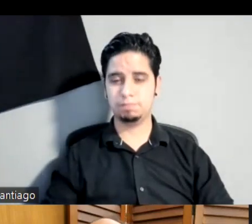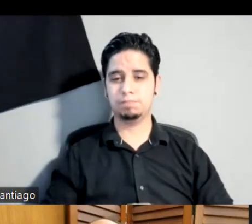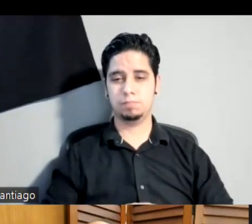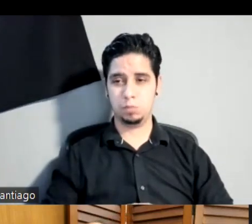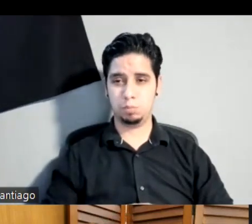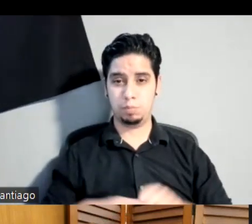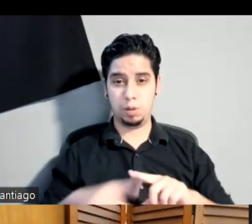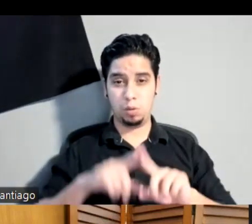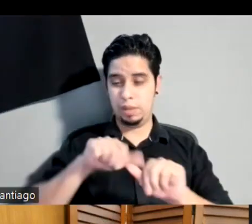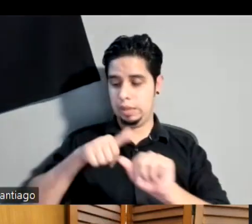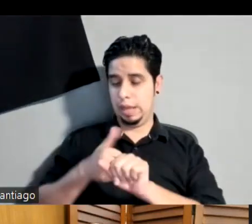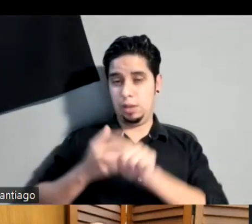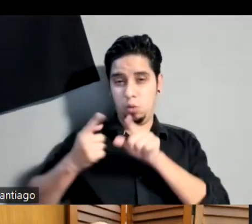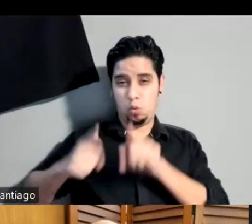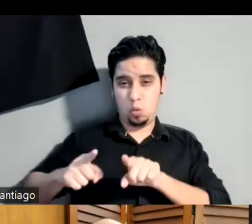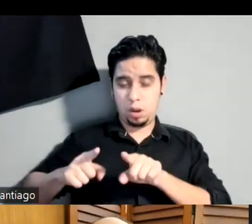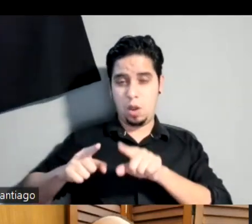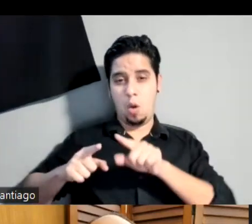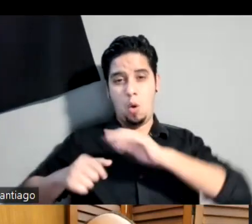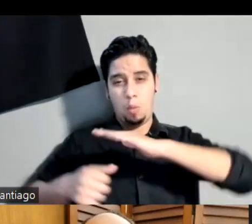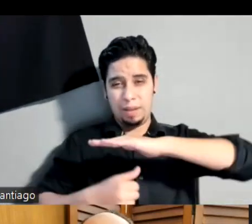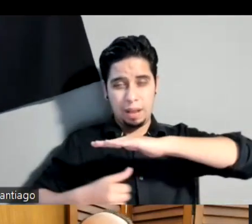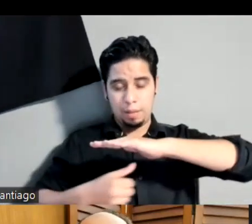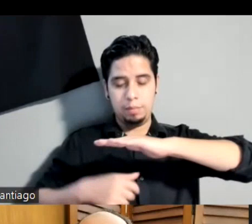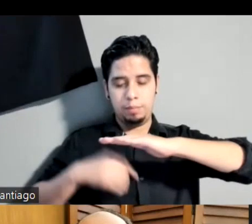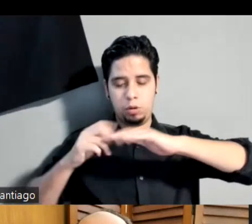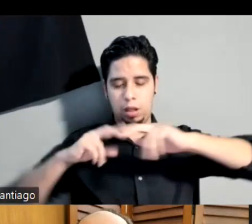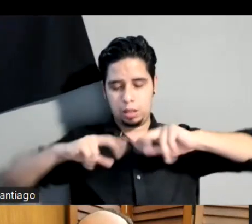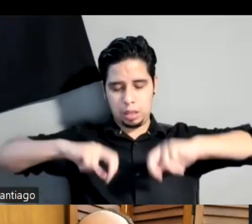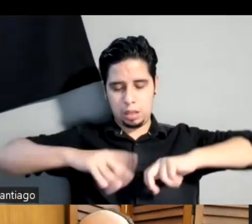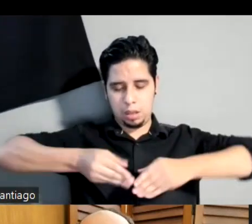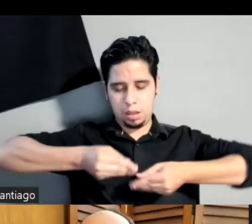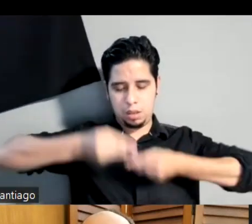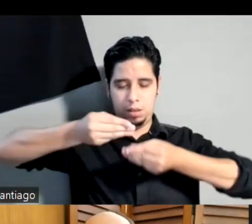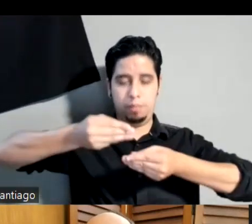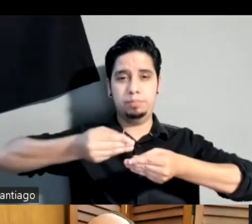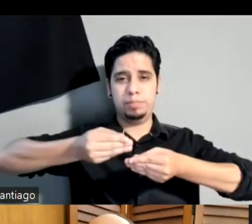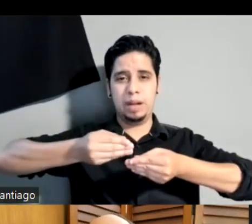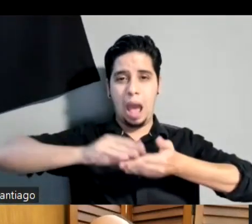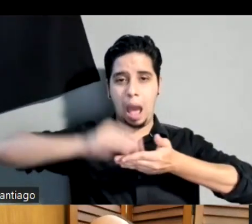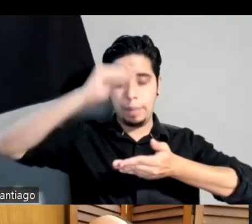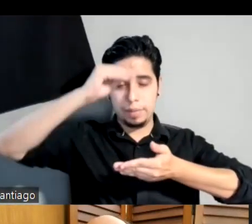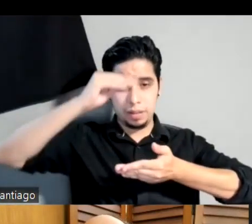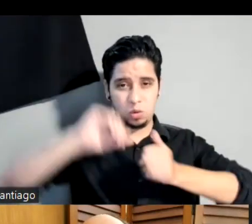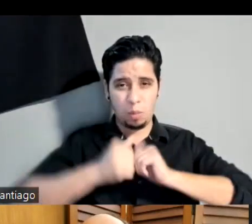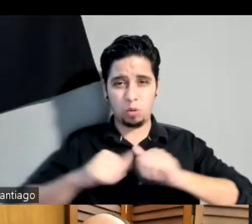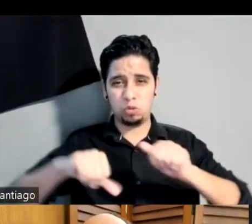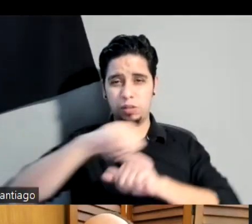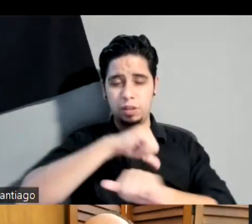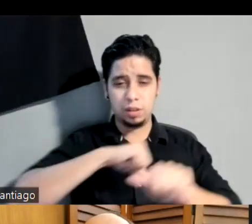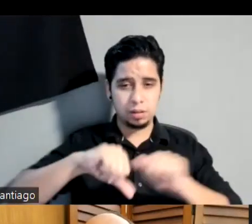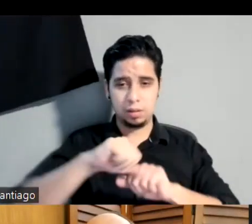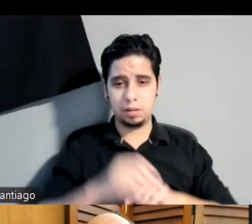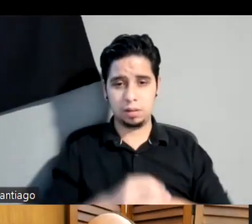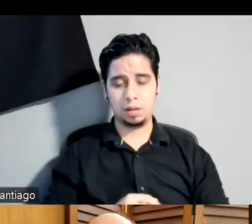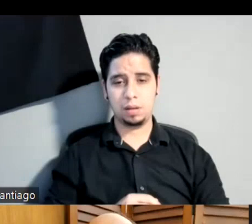hay detrás, lo que hay debajo, para entender y aprender como sociedad. Para entender y aprender, sí. No sé, usted, igual que el otro, Jeffrey Dahmer, también